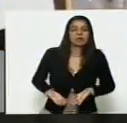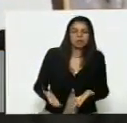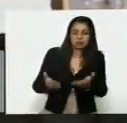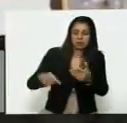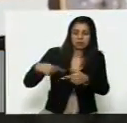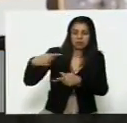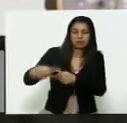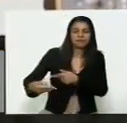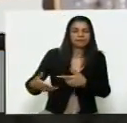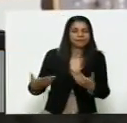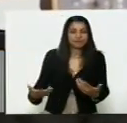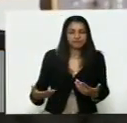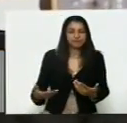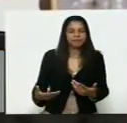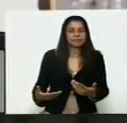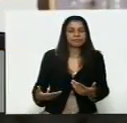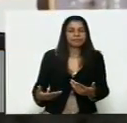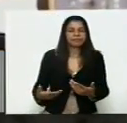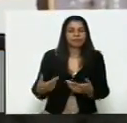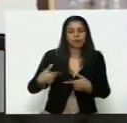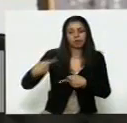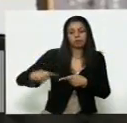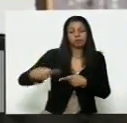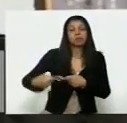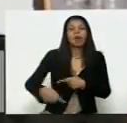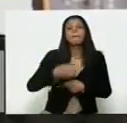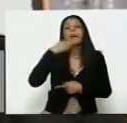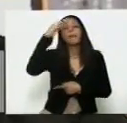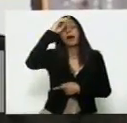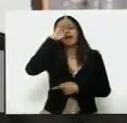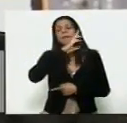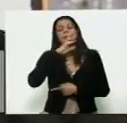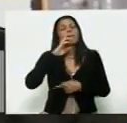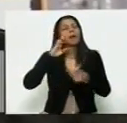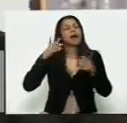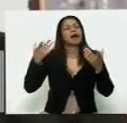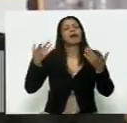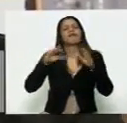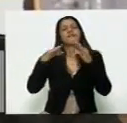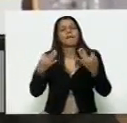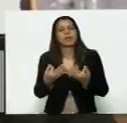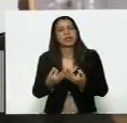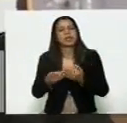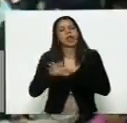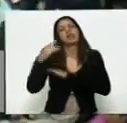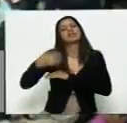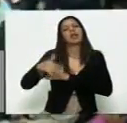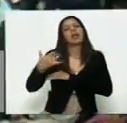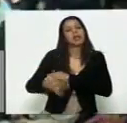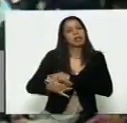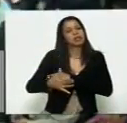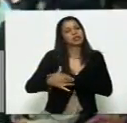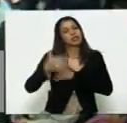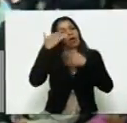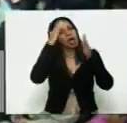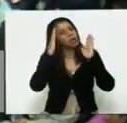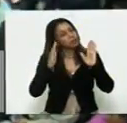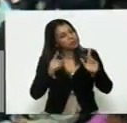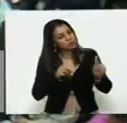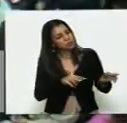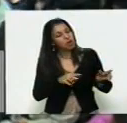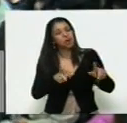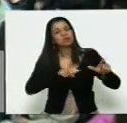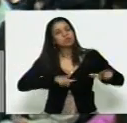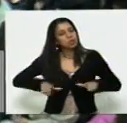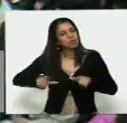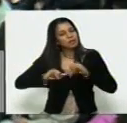el posparto, las madres, el padre y las familias tienen derecho a un trato en condiciones de